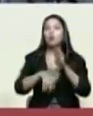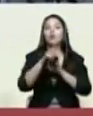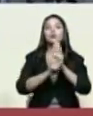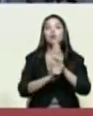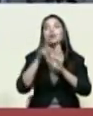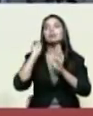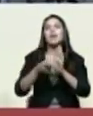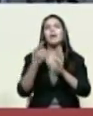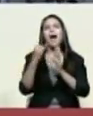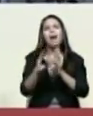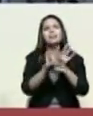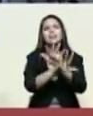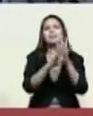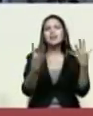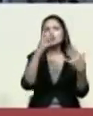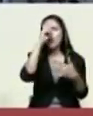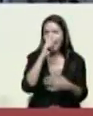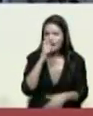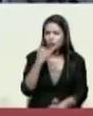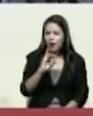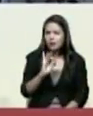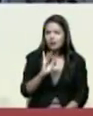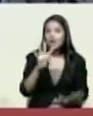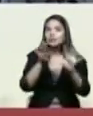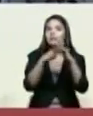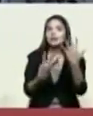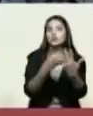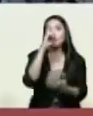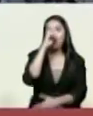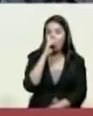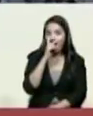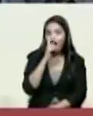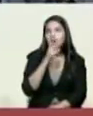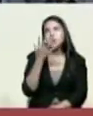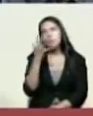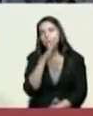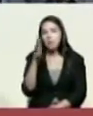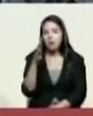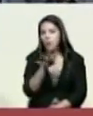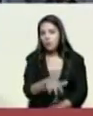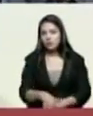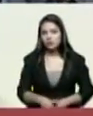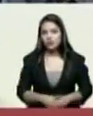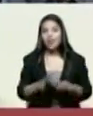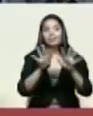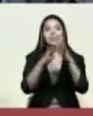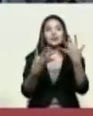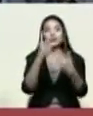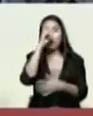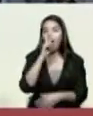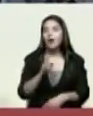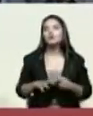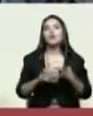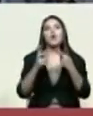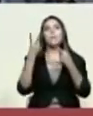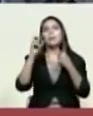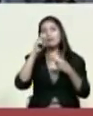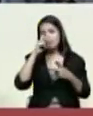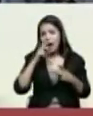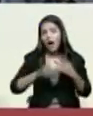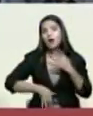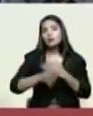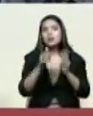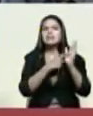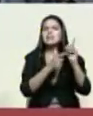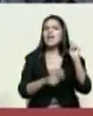constitución tiene, ¿cuántos? 19 años de vigencia. 19 en promedio. 19 años, 20 años de vigencia. Ya esta